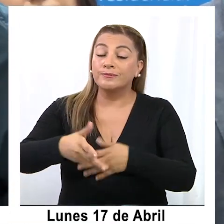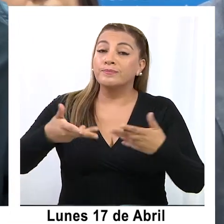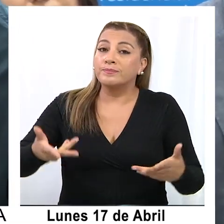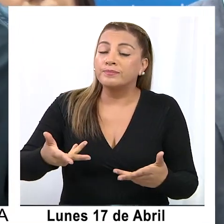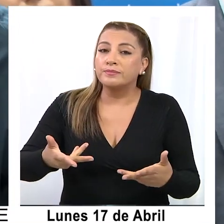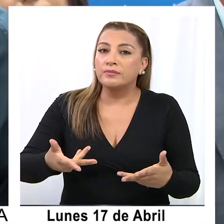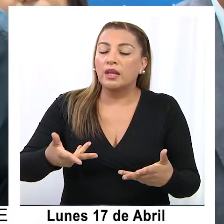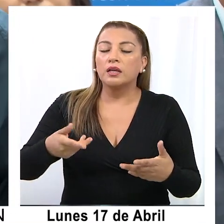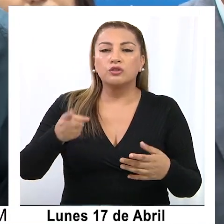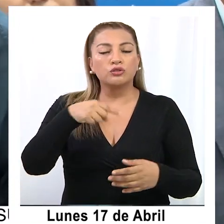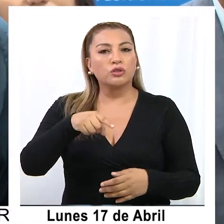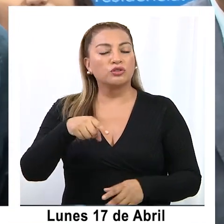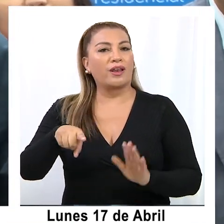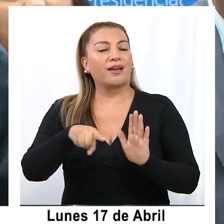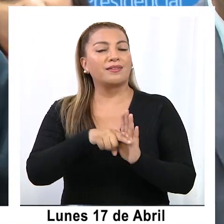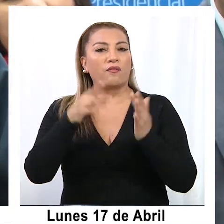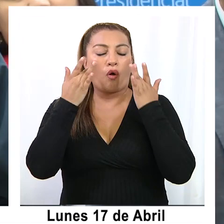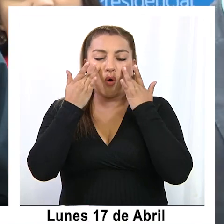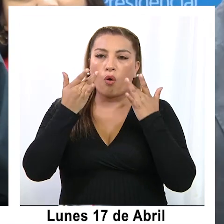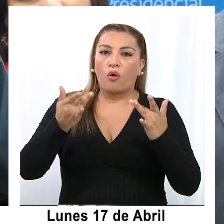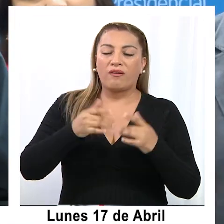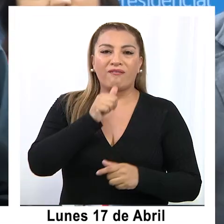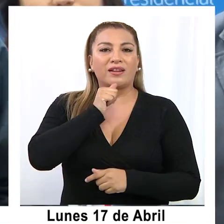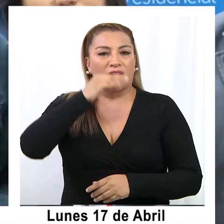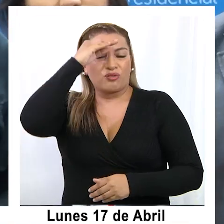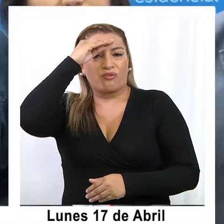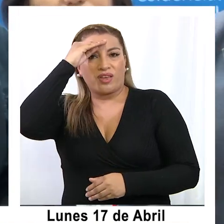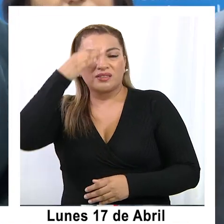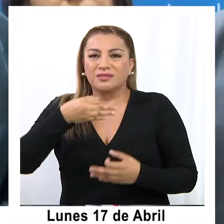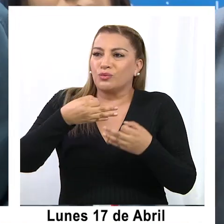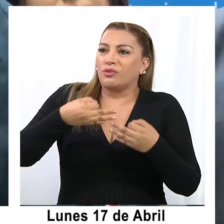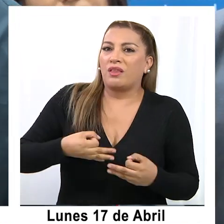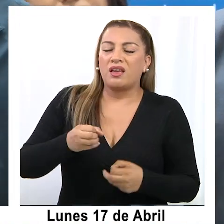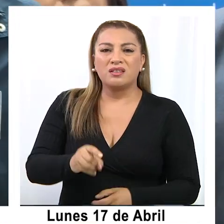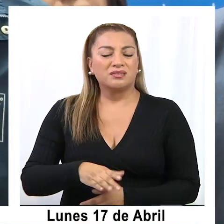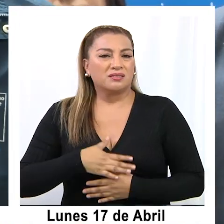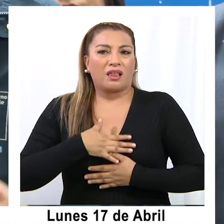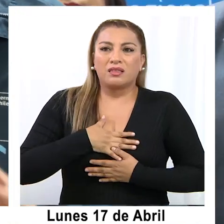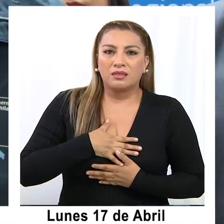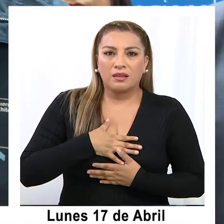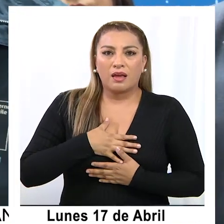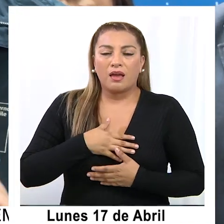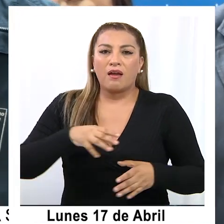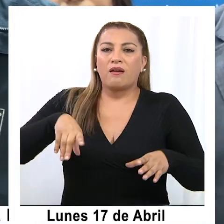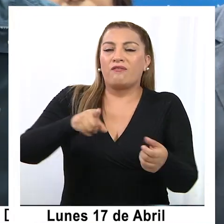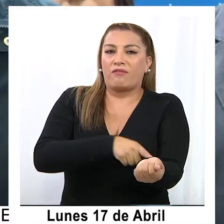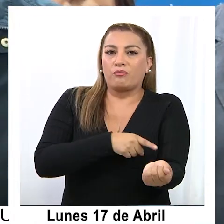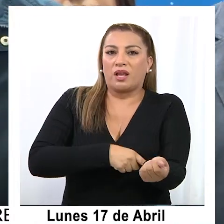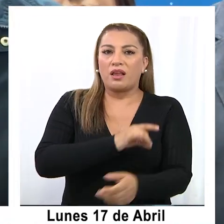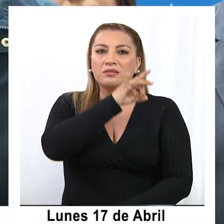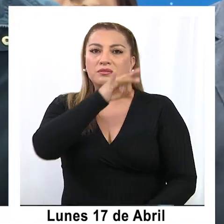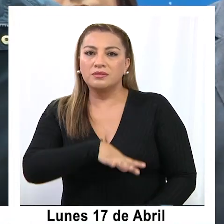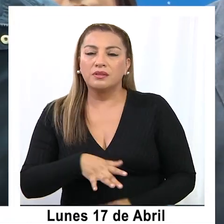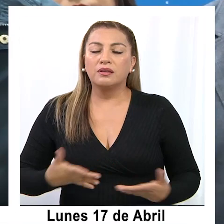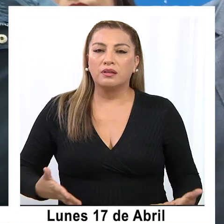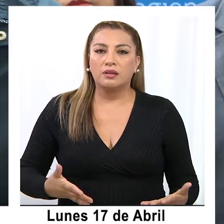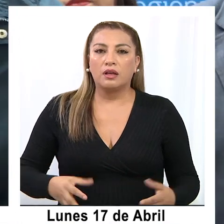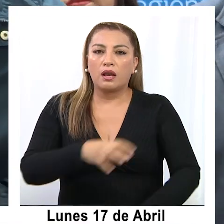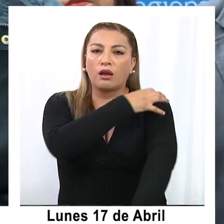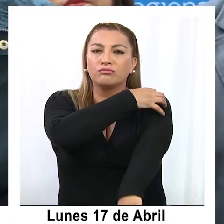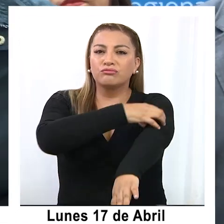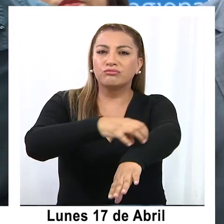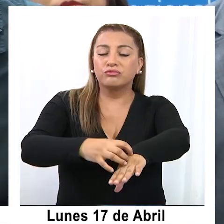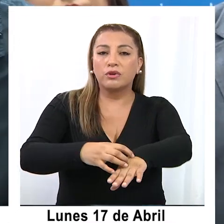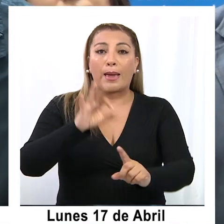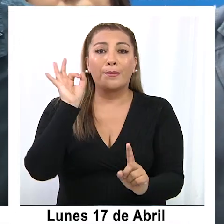evidentemente impacta negativamente la sensación de inseguridad que sienten las familias chilenas a lo largo del